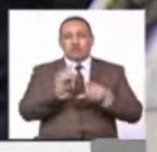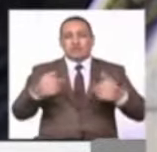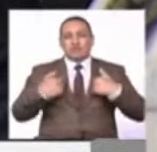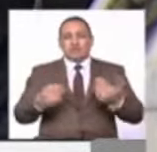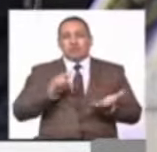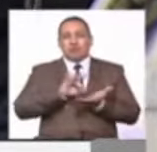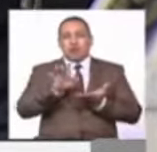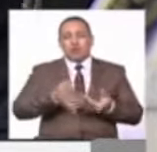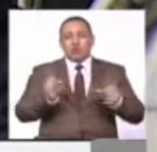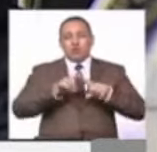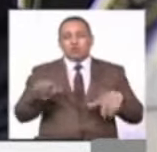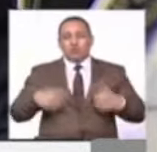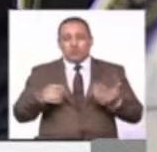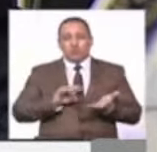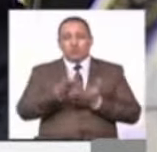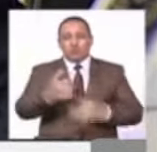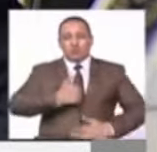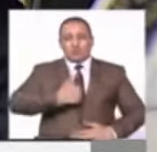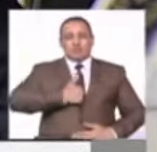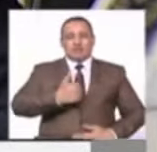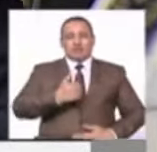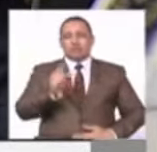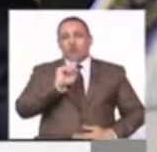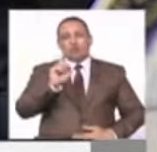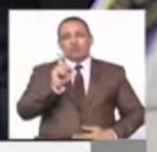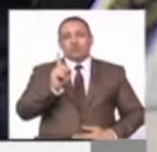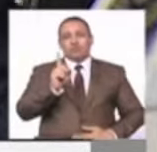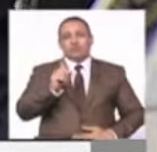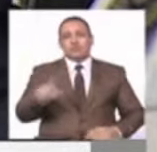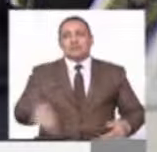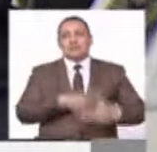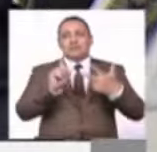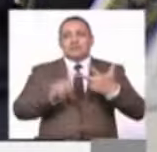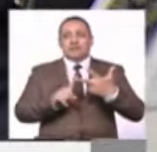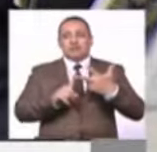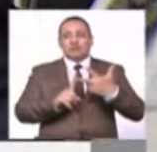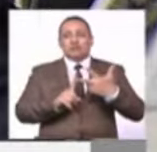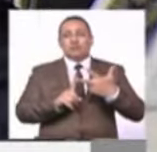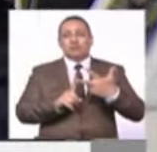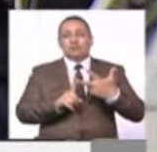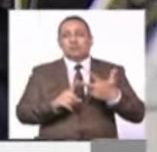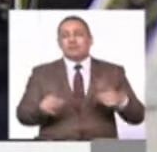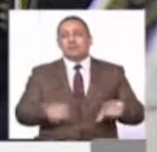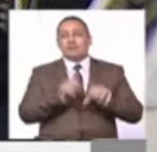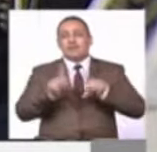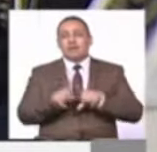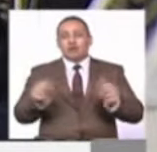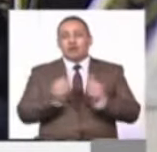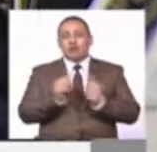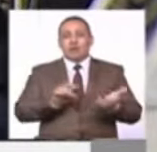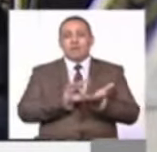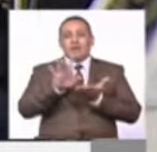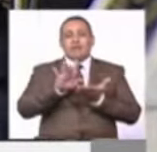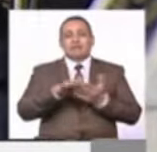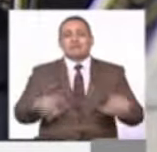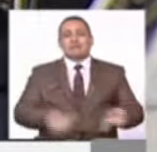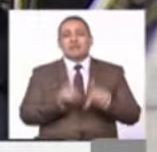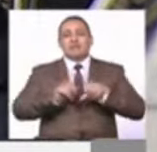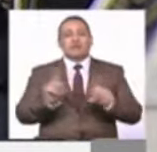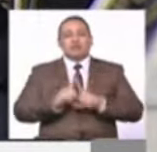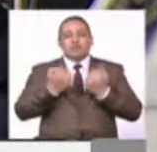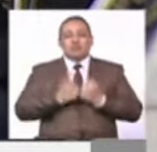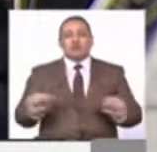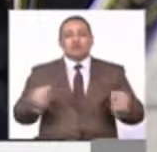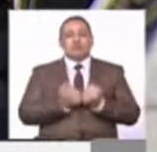vacada cuando ella no puede bacarse a sí misma no Y en segundo lugar la vacancia era